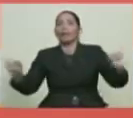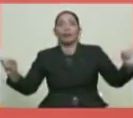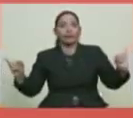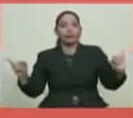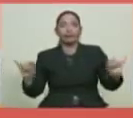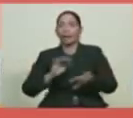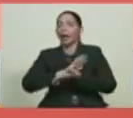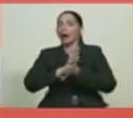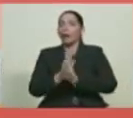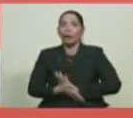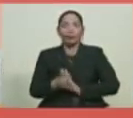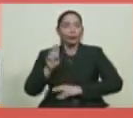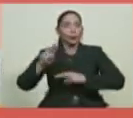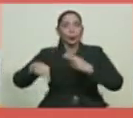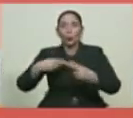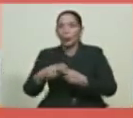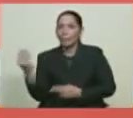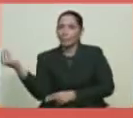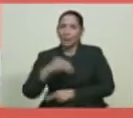Ya nunca más.